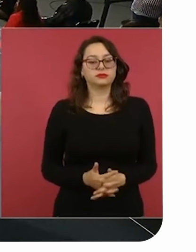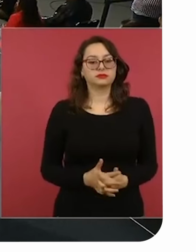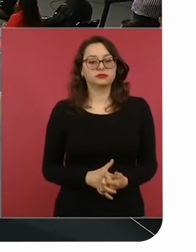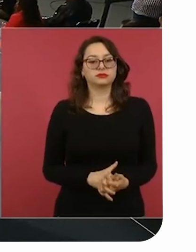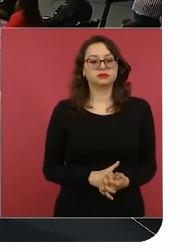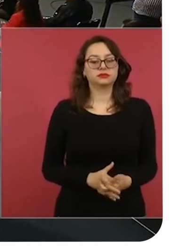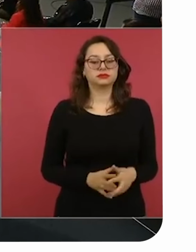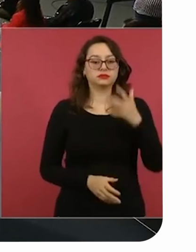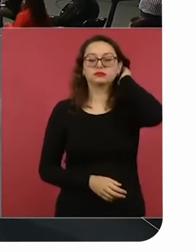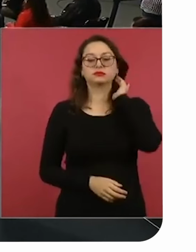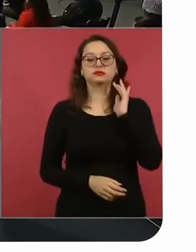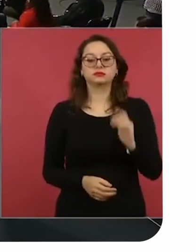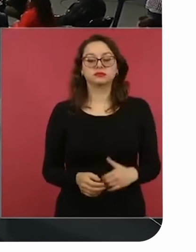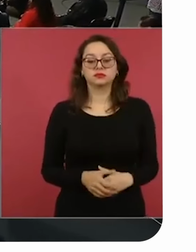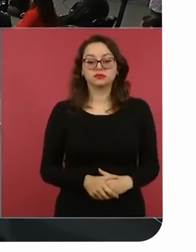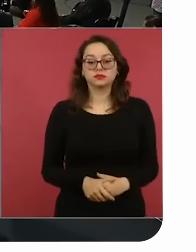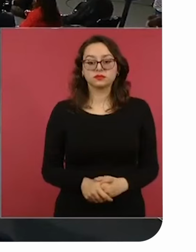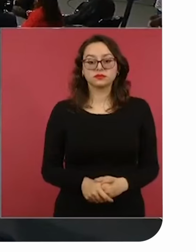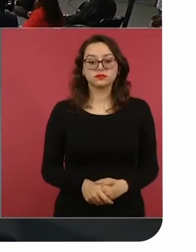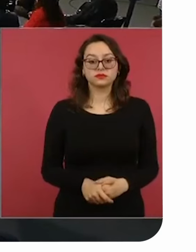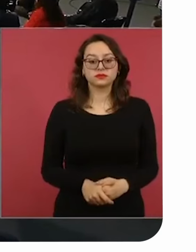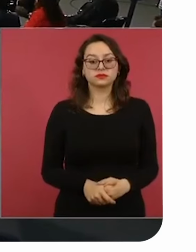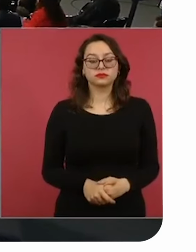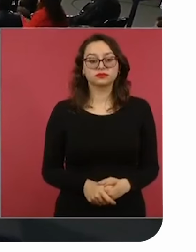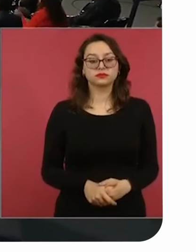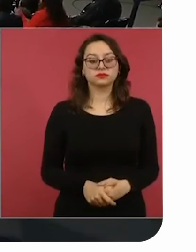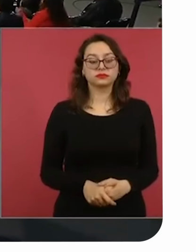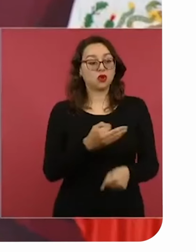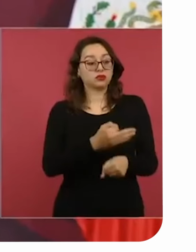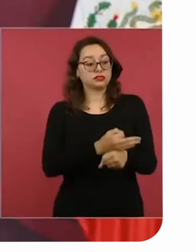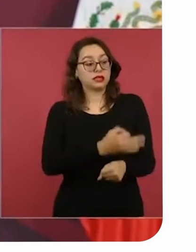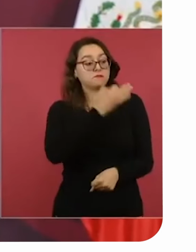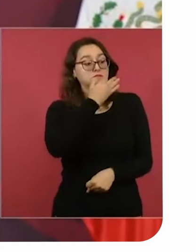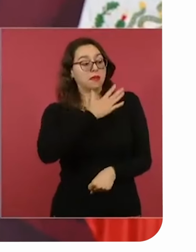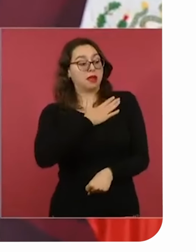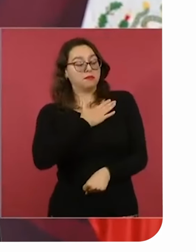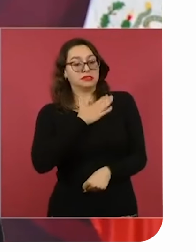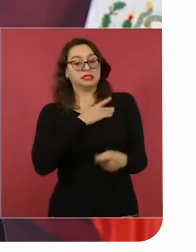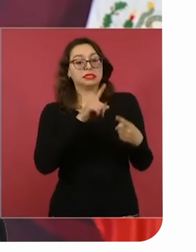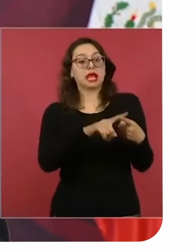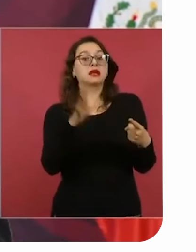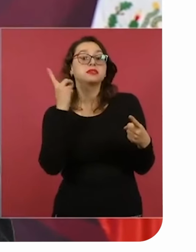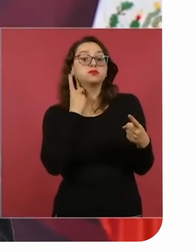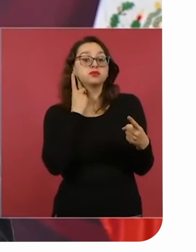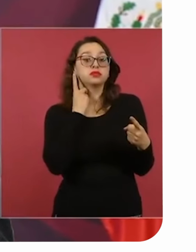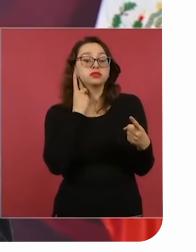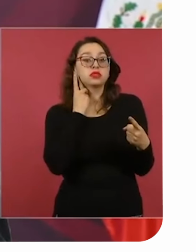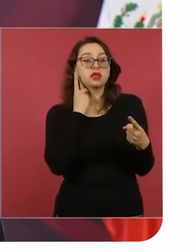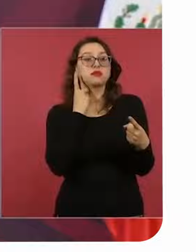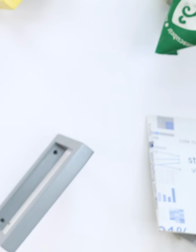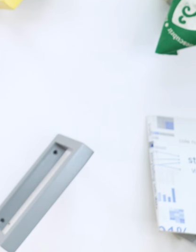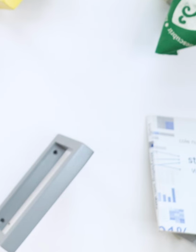sabía pero ya eh los grupos parlamentarios de la cámara de diputados aceptaron la